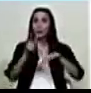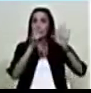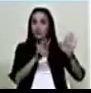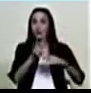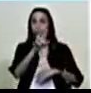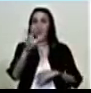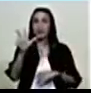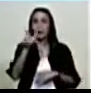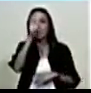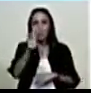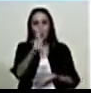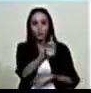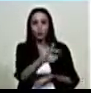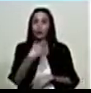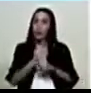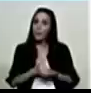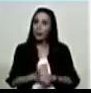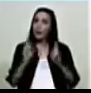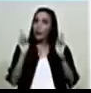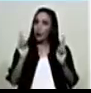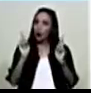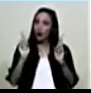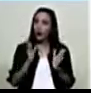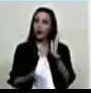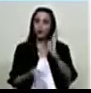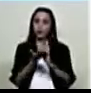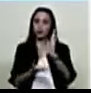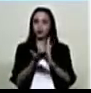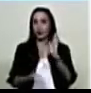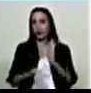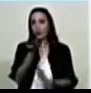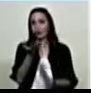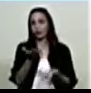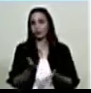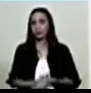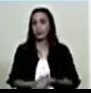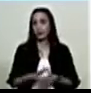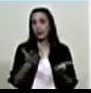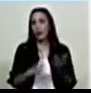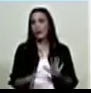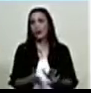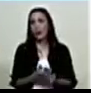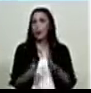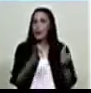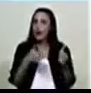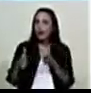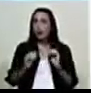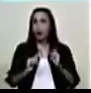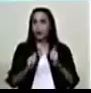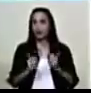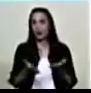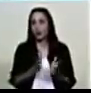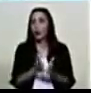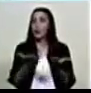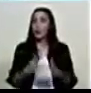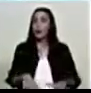65.723. También aspiro, ministro, compañero, aspiro que a mediados, ya terminando febrero, estemos protegiendo por